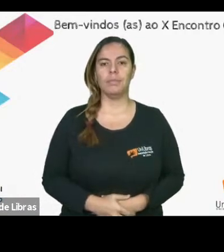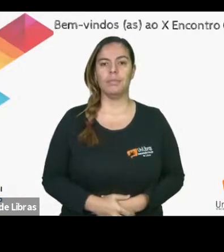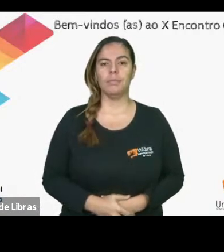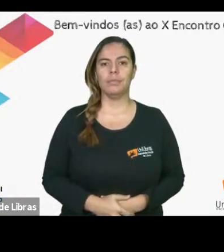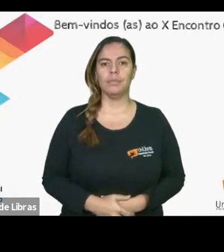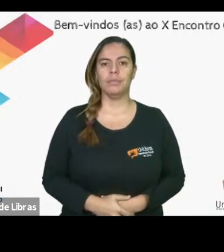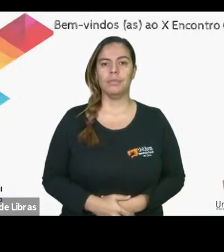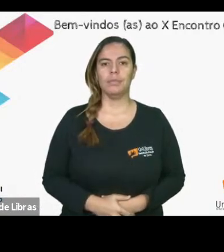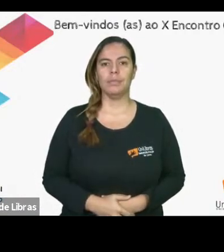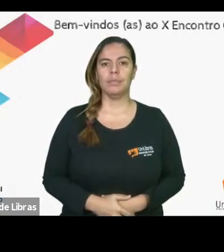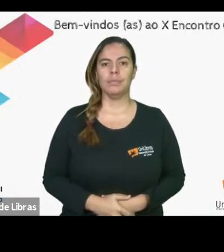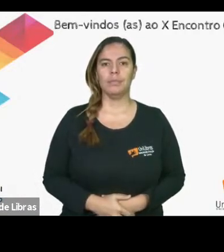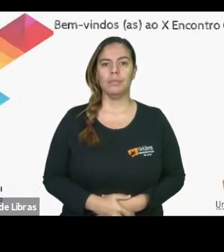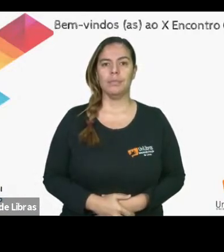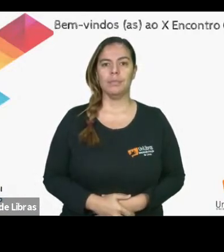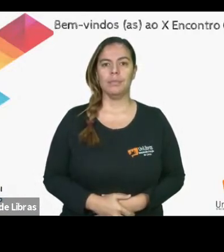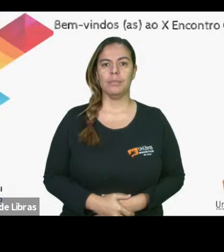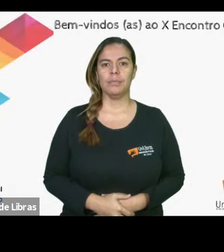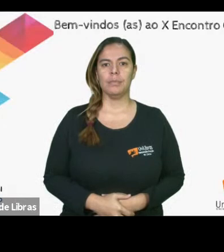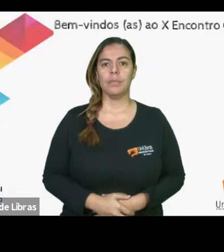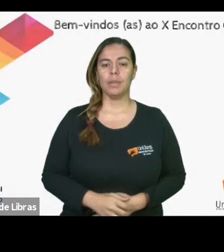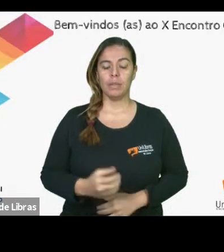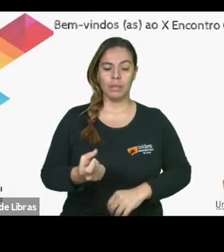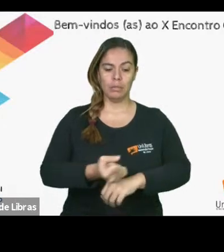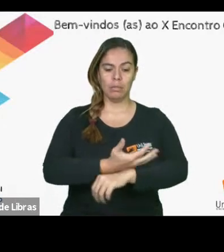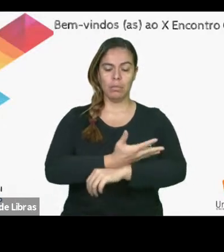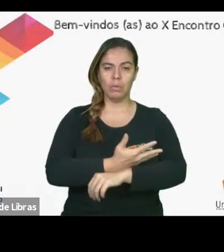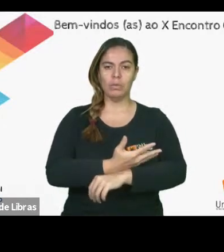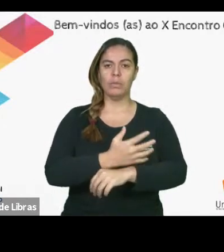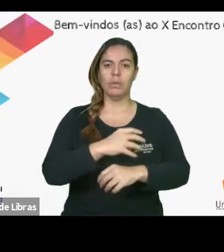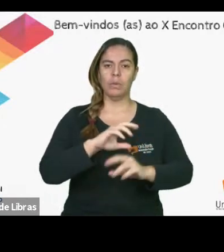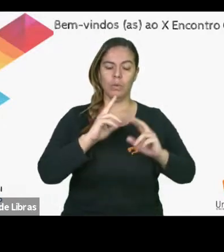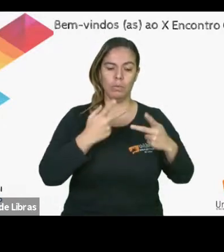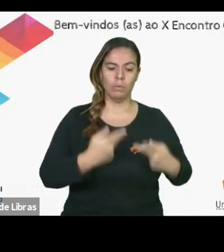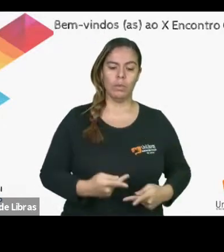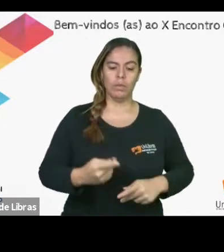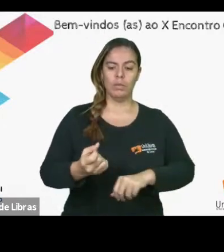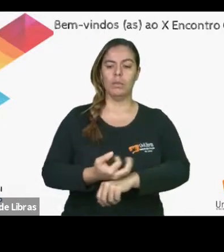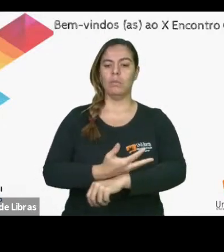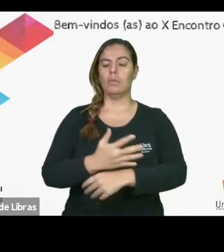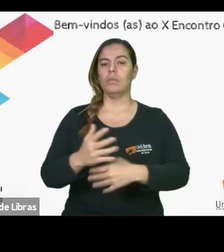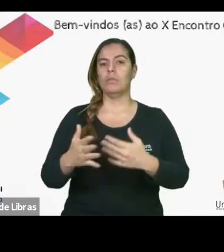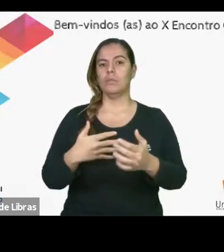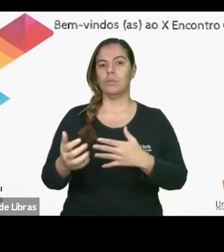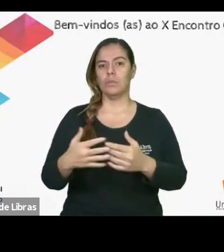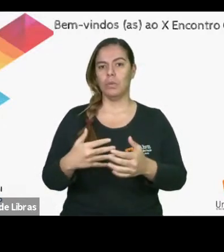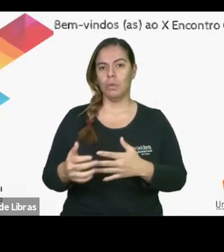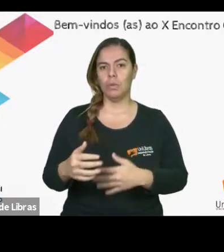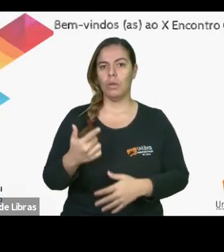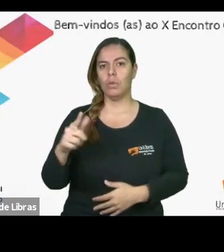Y resulta ser que la emocionalidad humana y la emocionalidad de cualquier mamífero